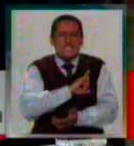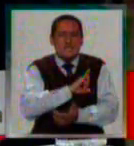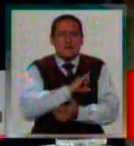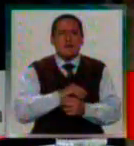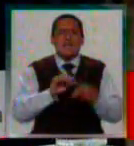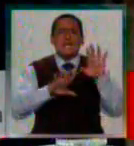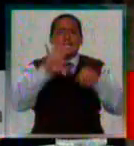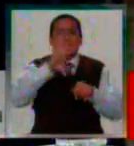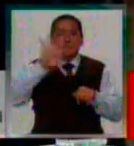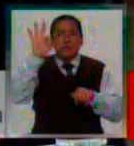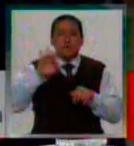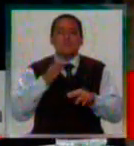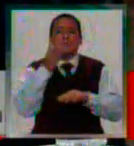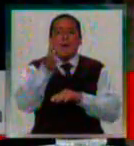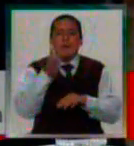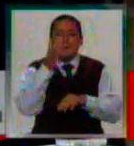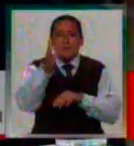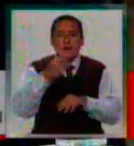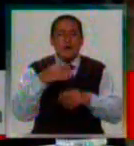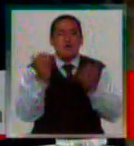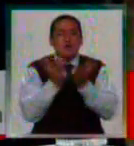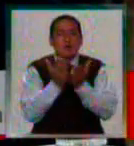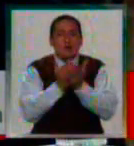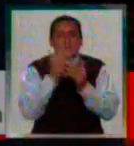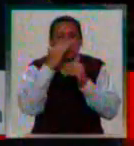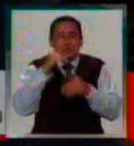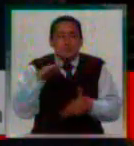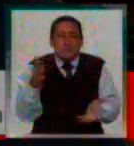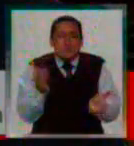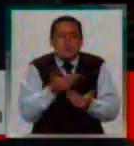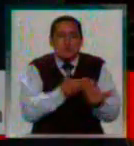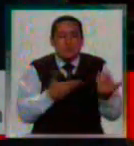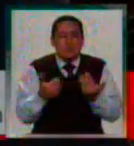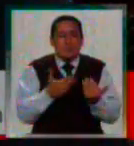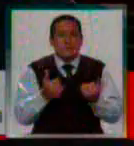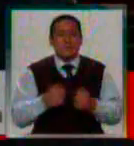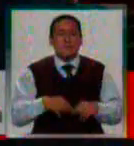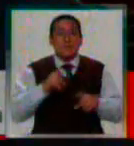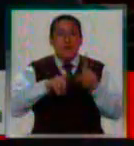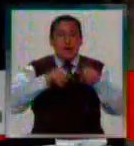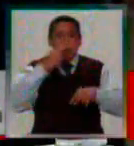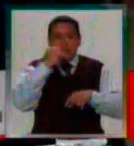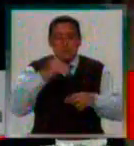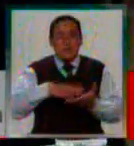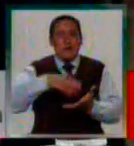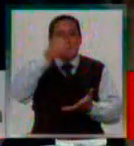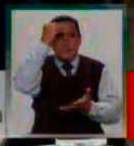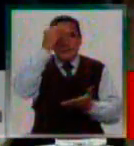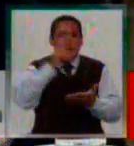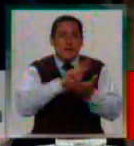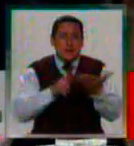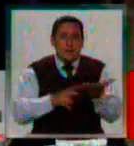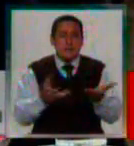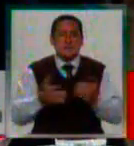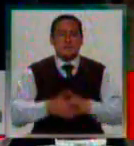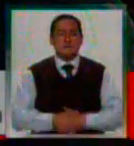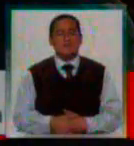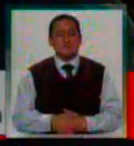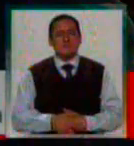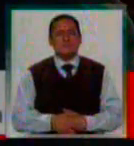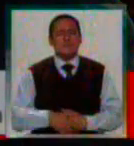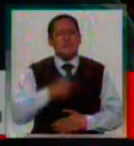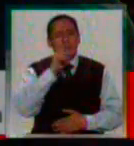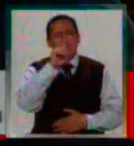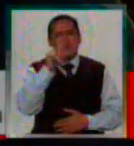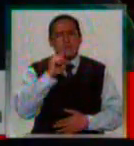nacional están yendo a un nido y muchas veces en los nidos los niños aprenden a leer ya estos 100 días definitivamente lo